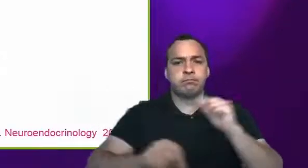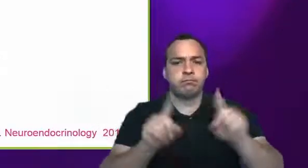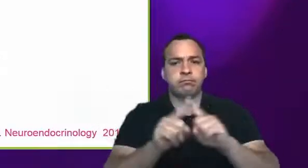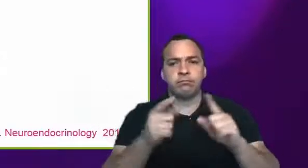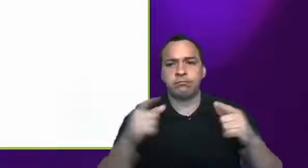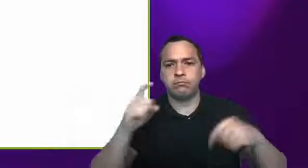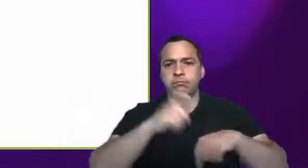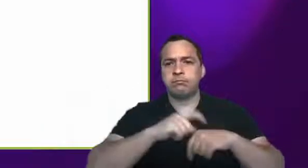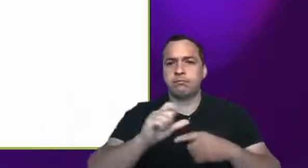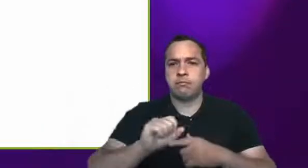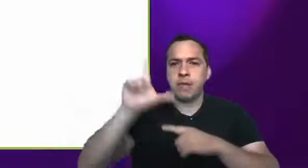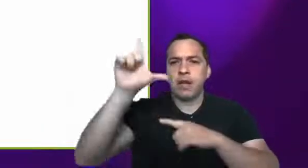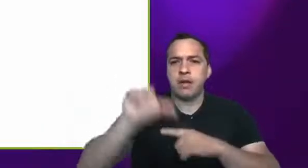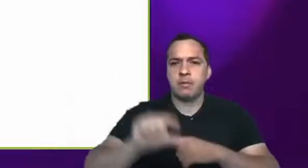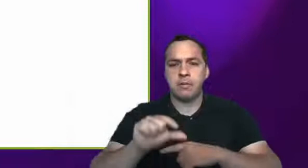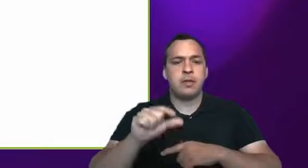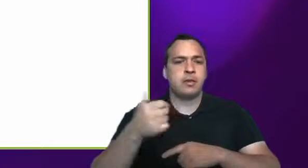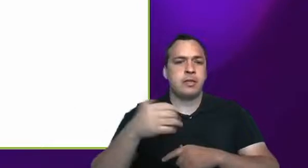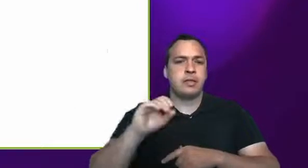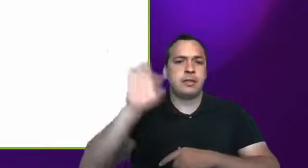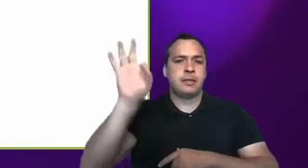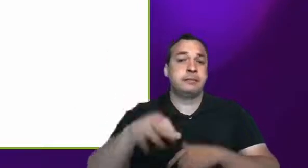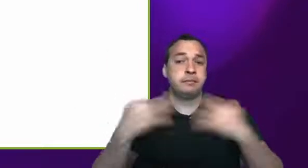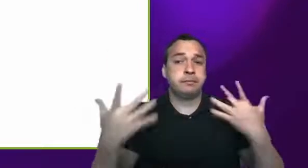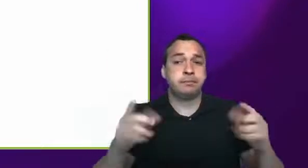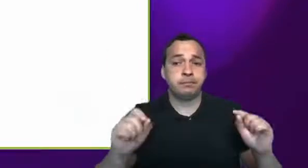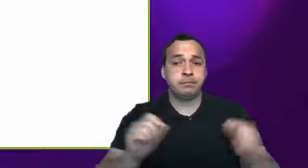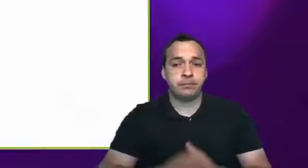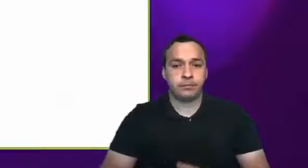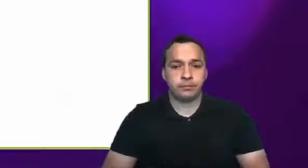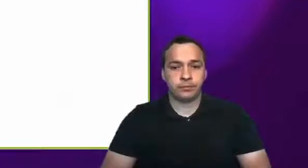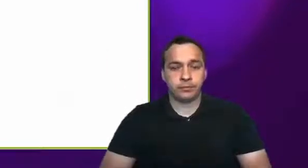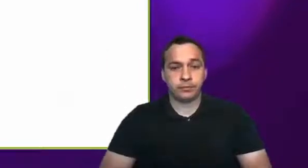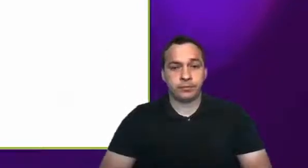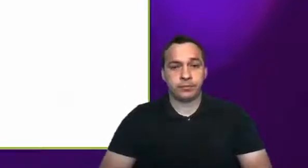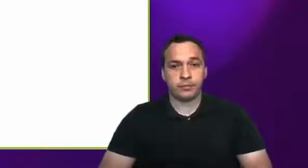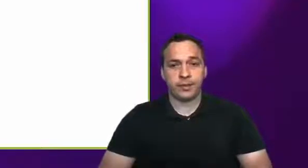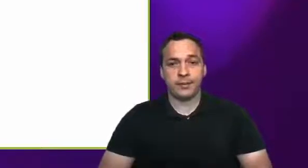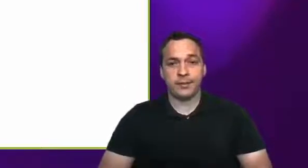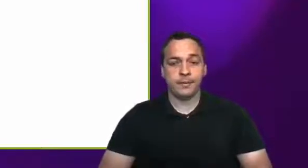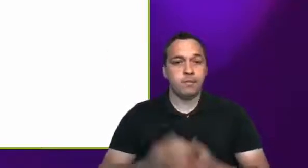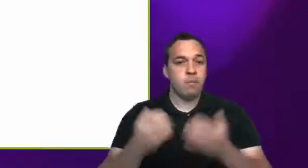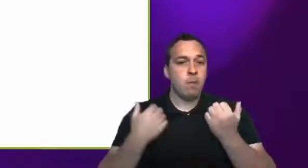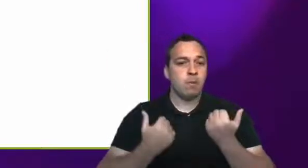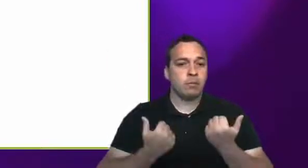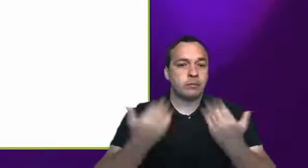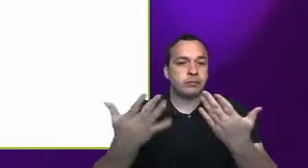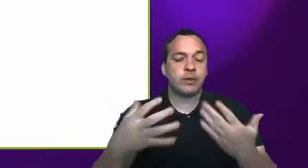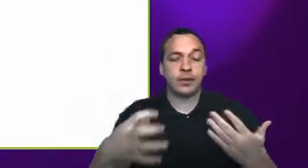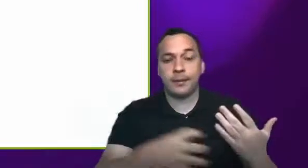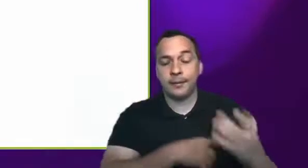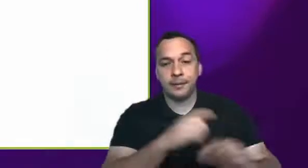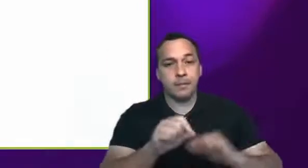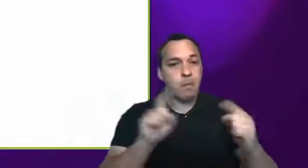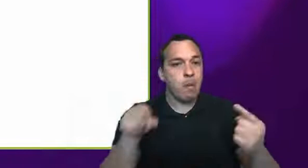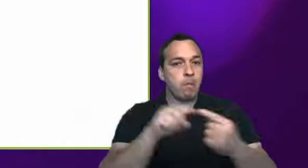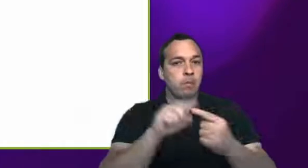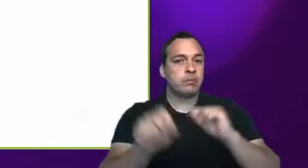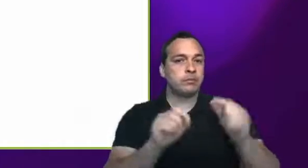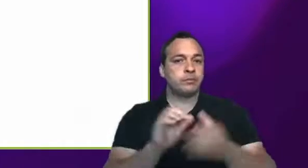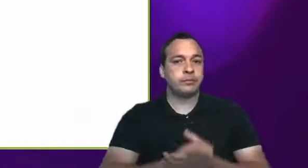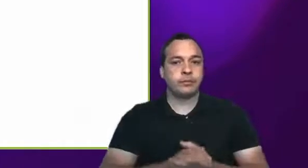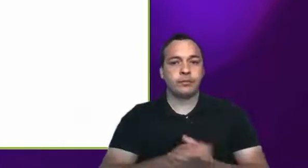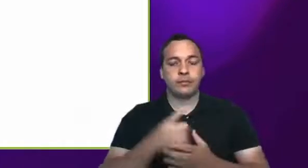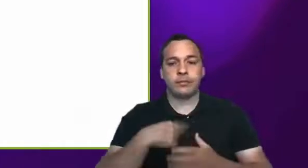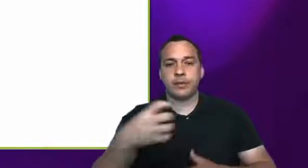del 10%. Entonces, ¿a quién ofrecemos el trasplante y cuál es el objetivo nuestro? Pues el de